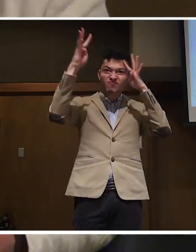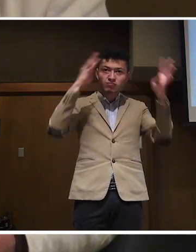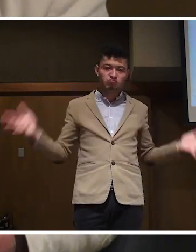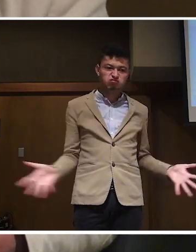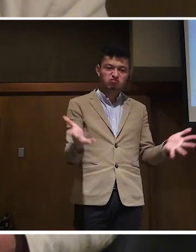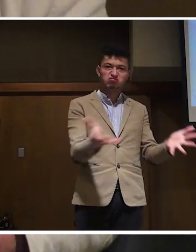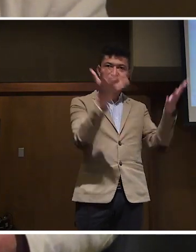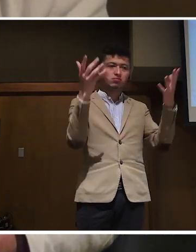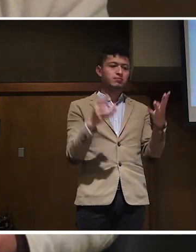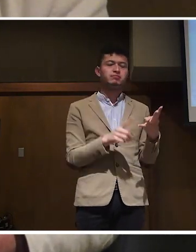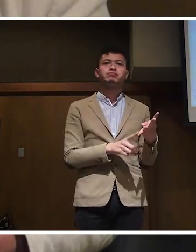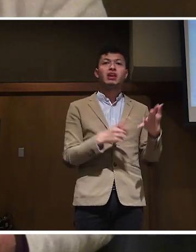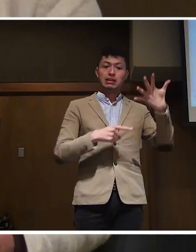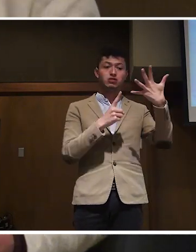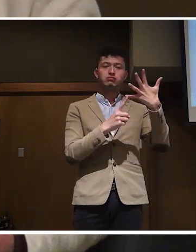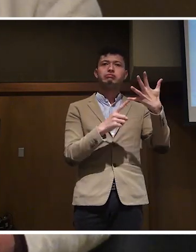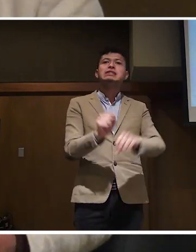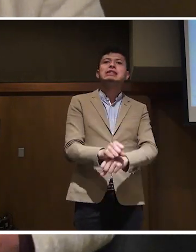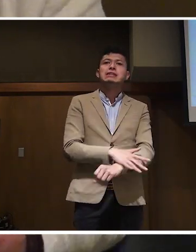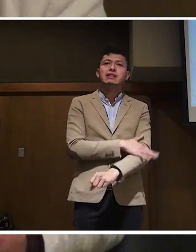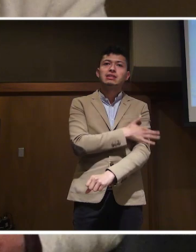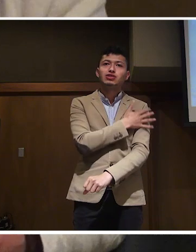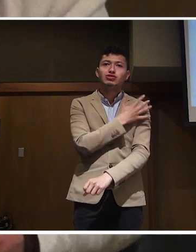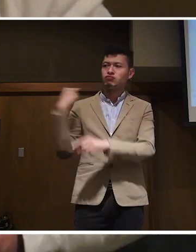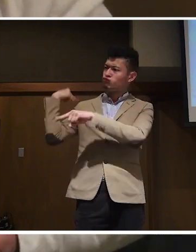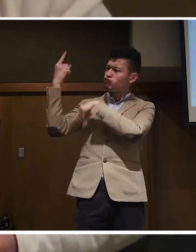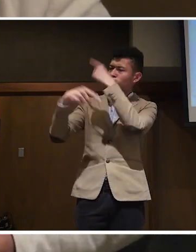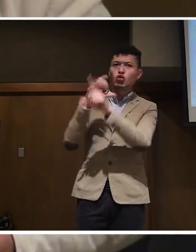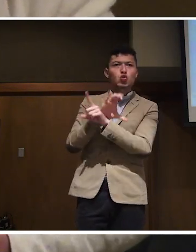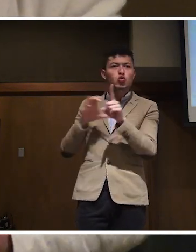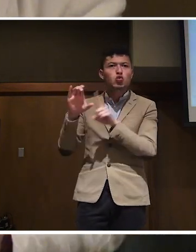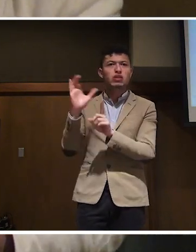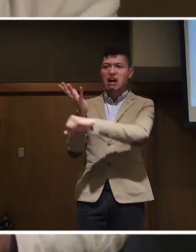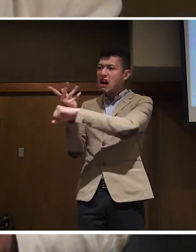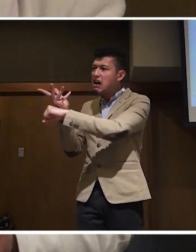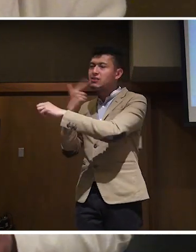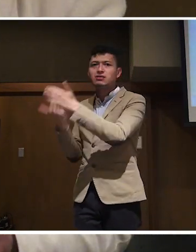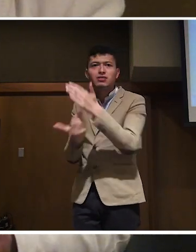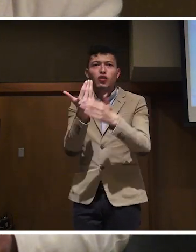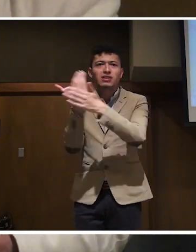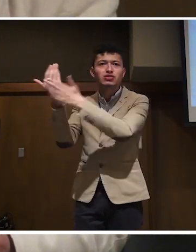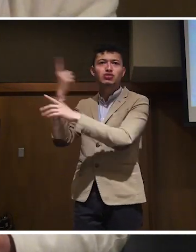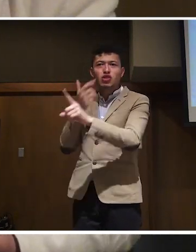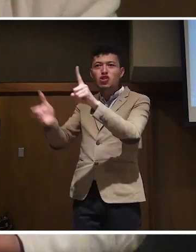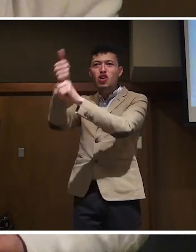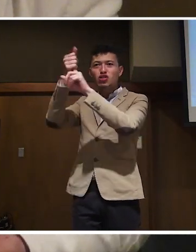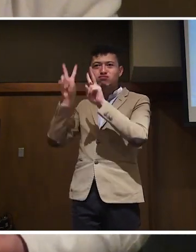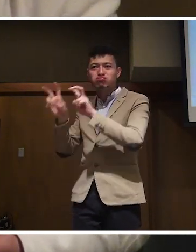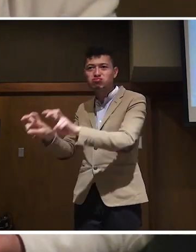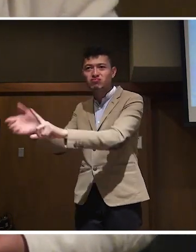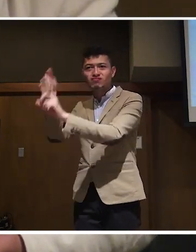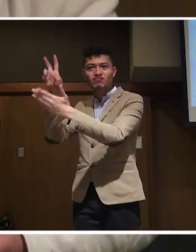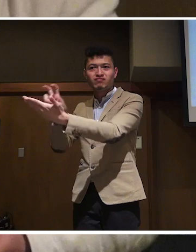sensibilizar respecto del patrimonio cultural y el aprecio de las artes y las innovaciones y logros científicos.